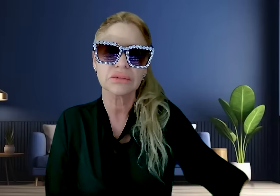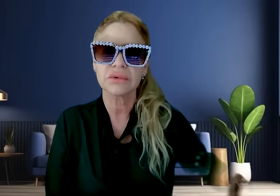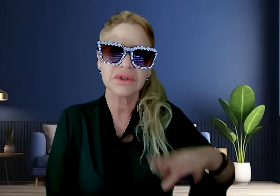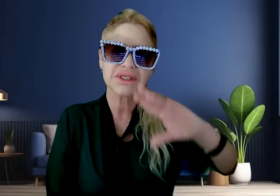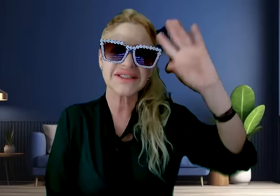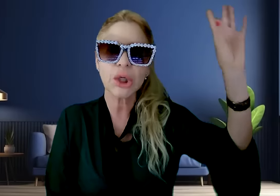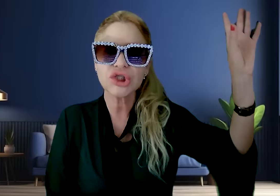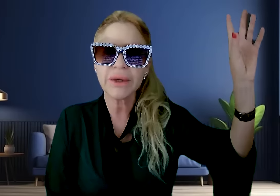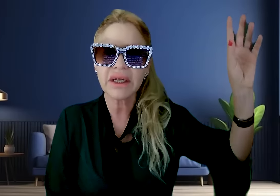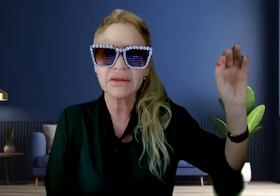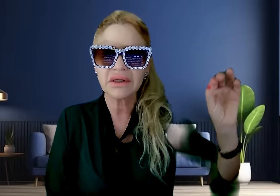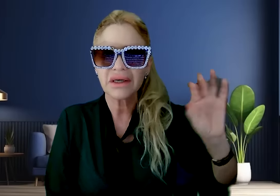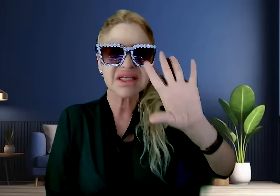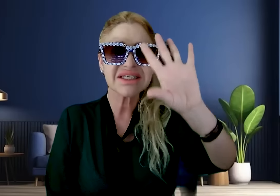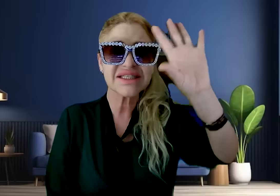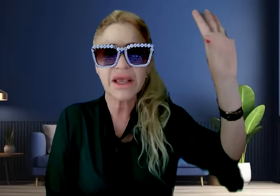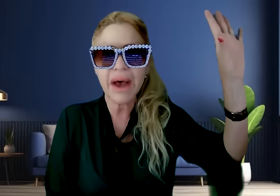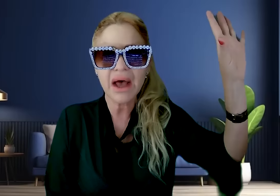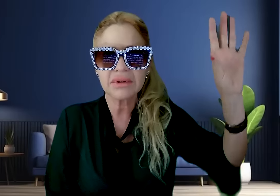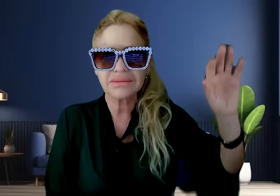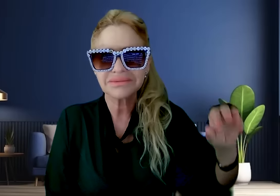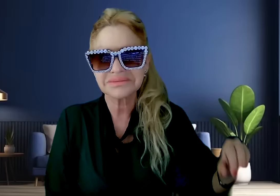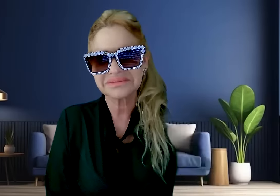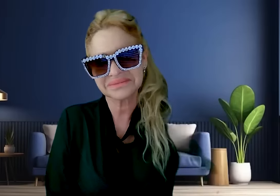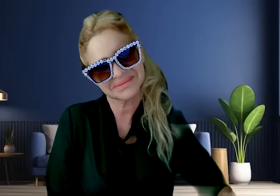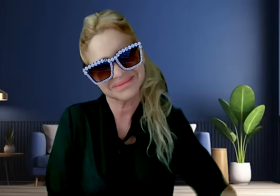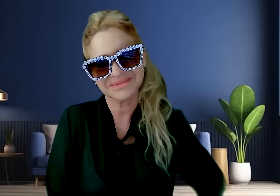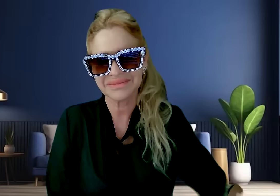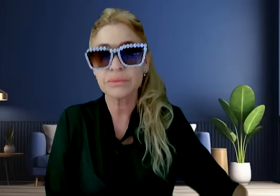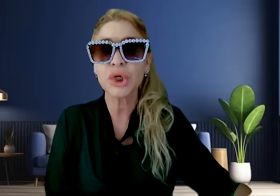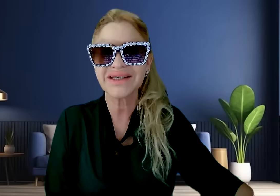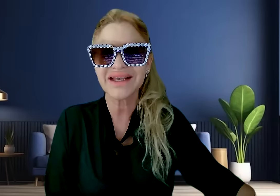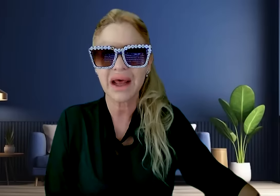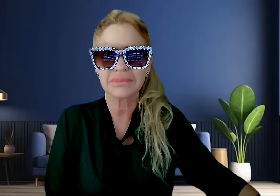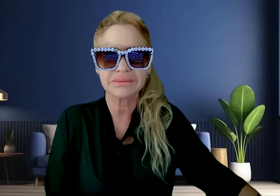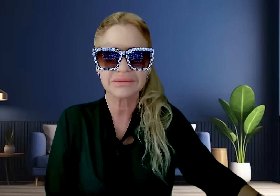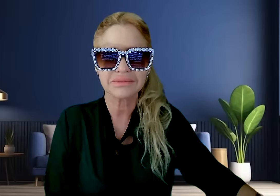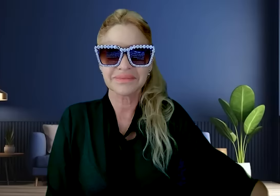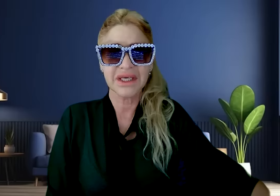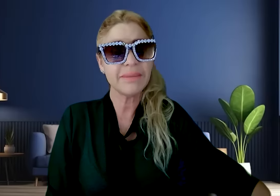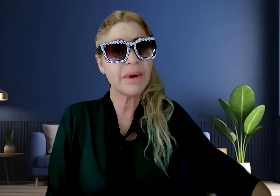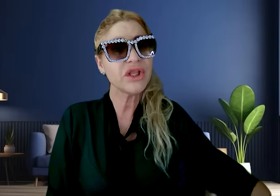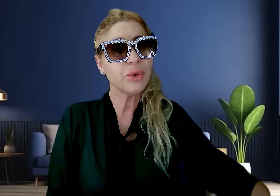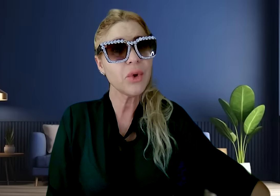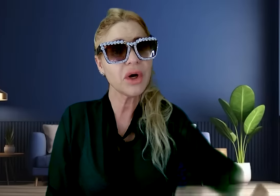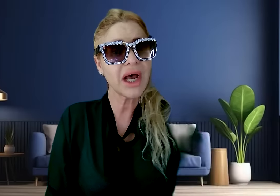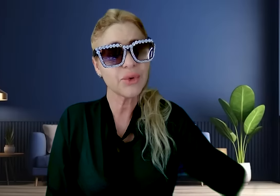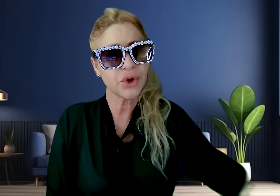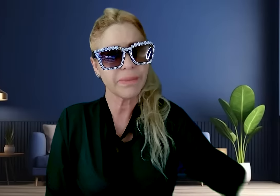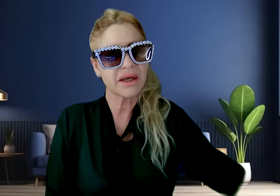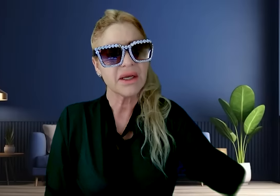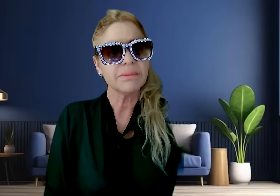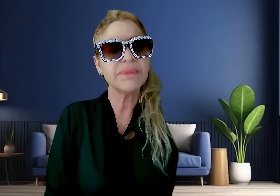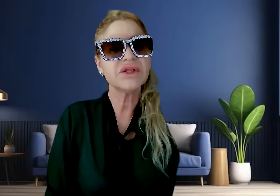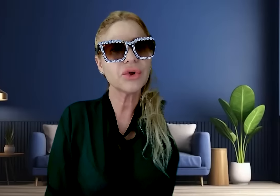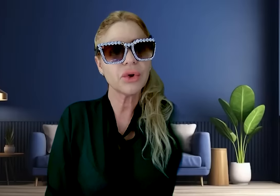adentro, se lo llevan, se va? ¿Por qué será? Y me voy de nuevo a